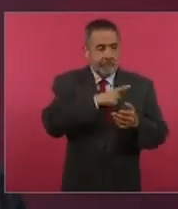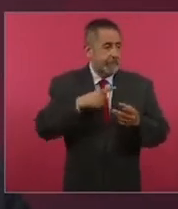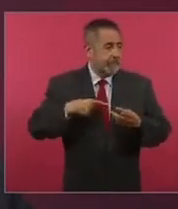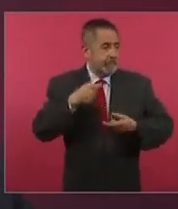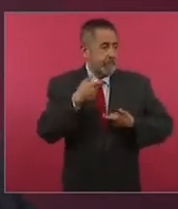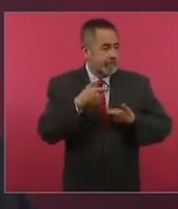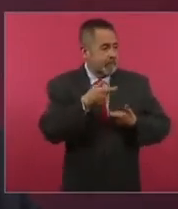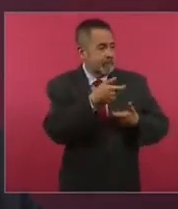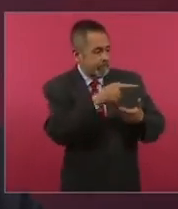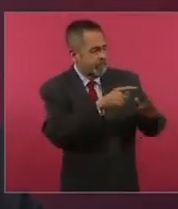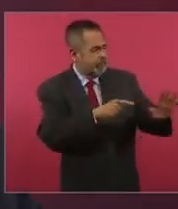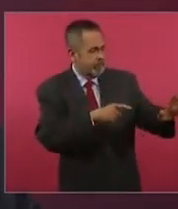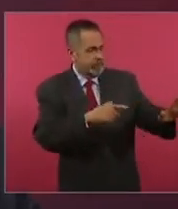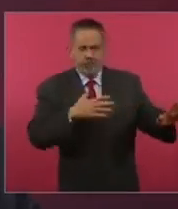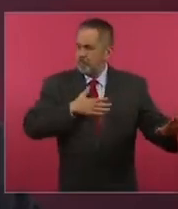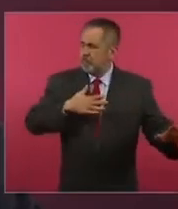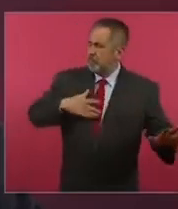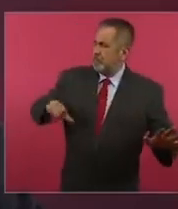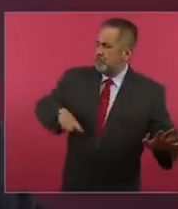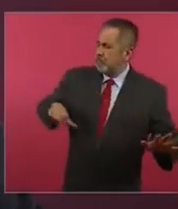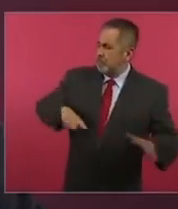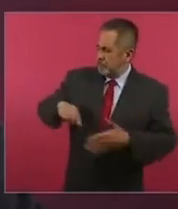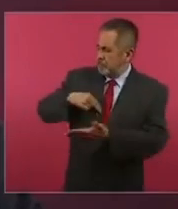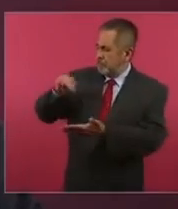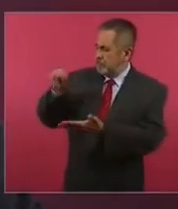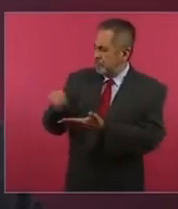de una minoría